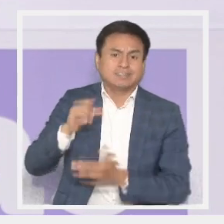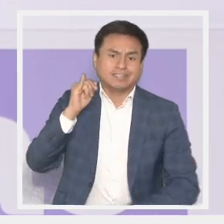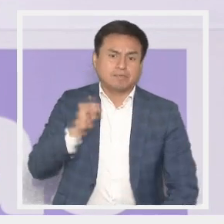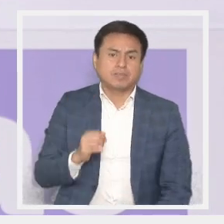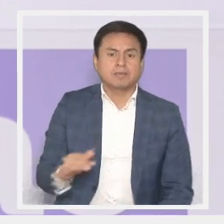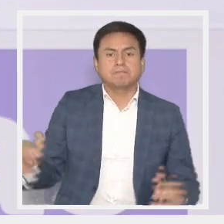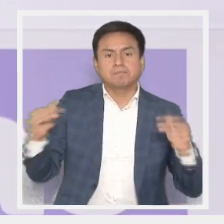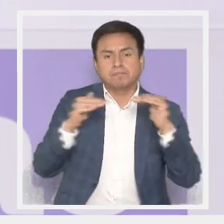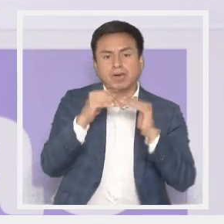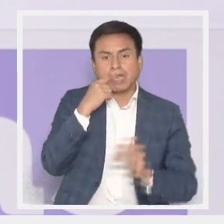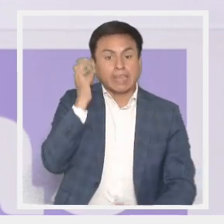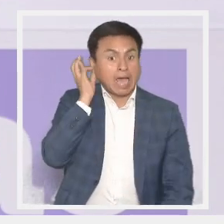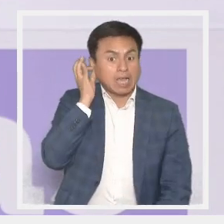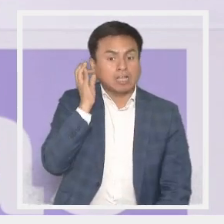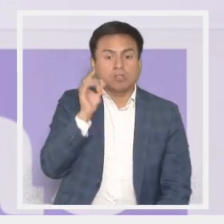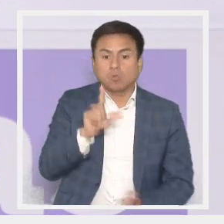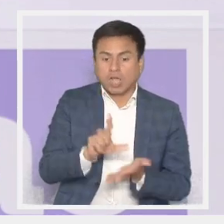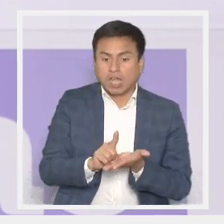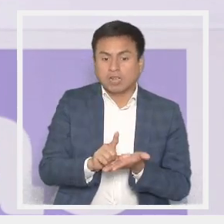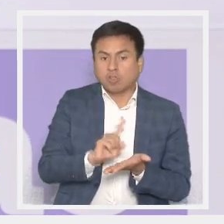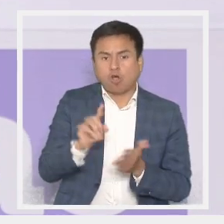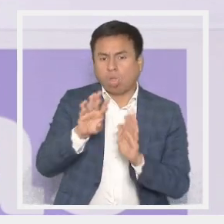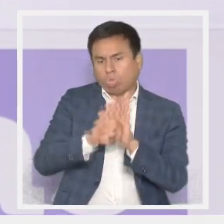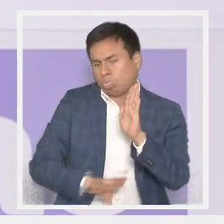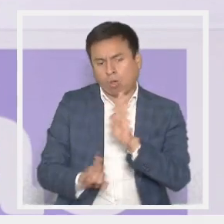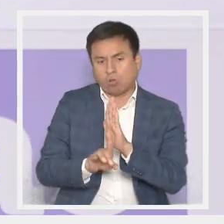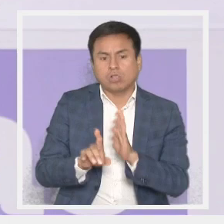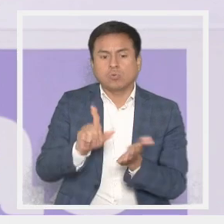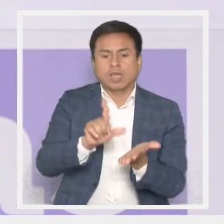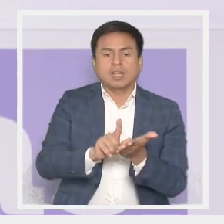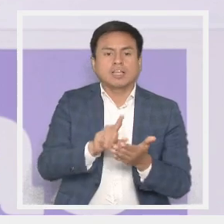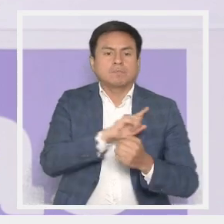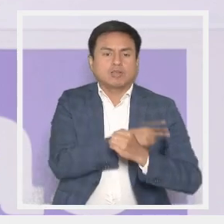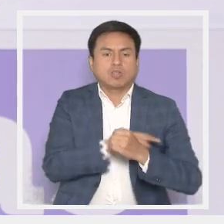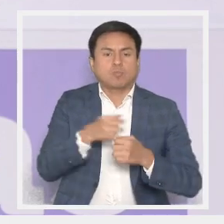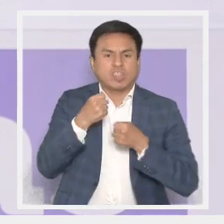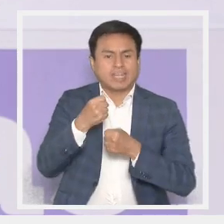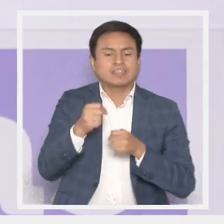la paridad es un lugar desde donde no debemos retroceder, la paridad de los espacios de poder.